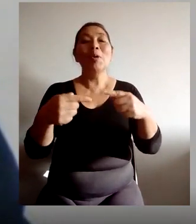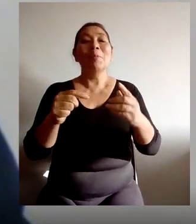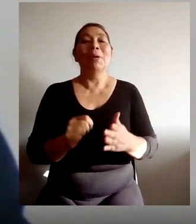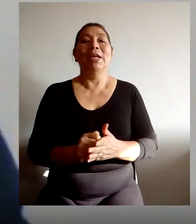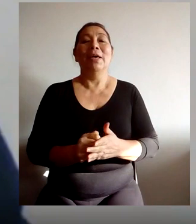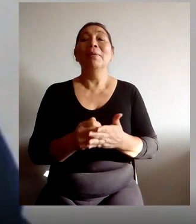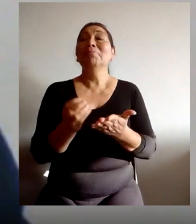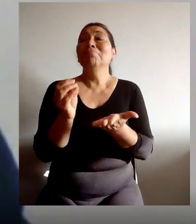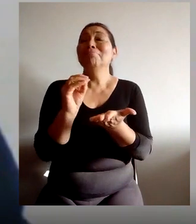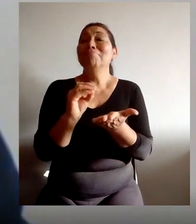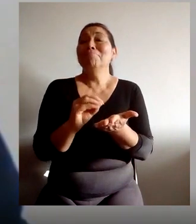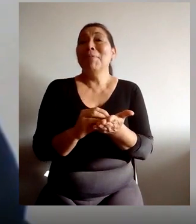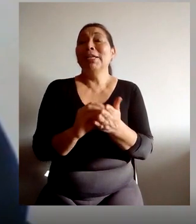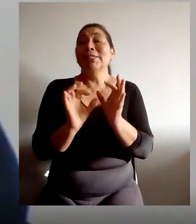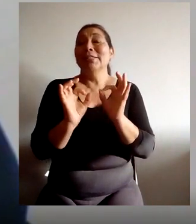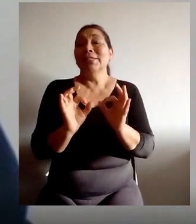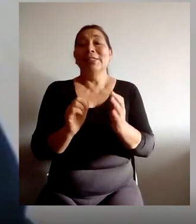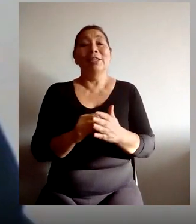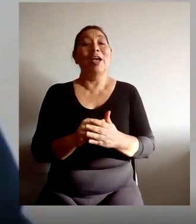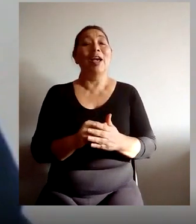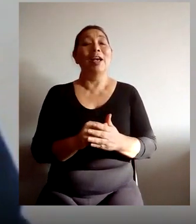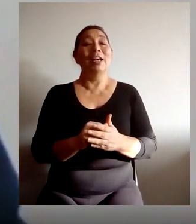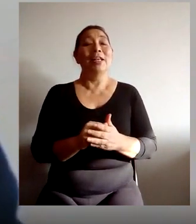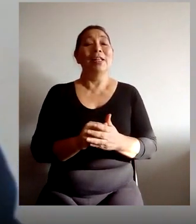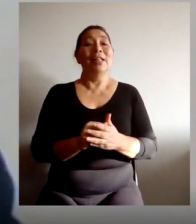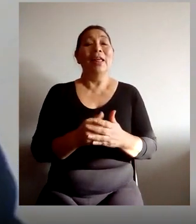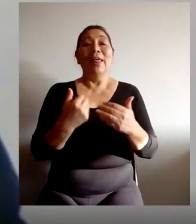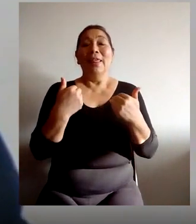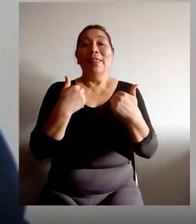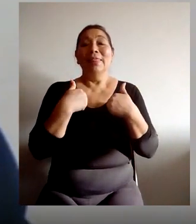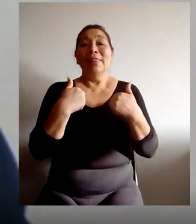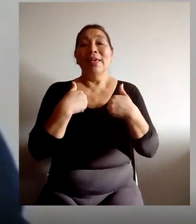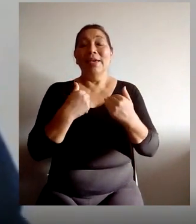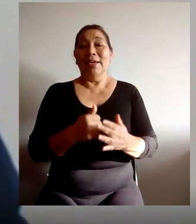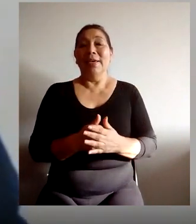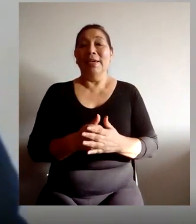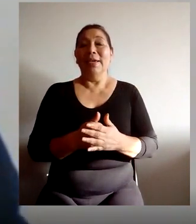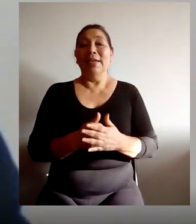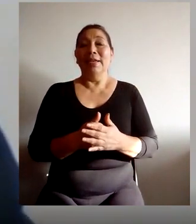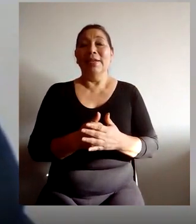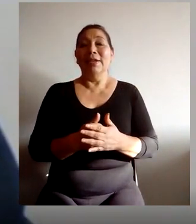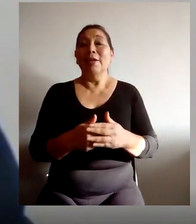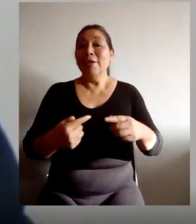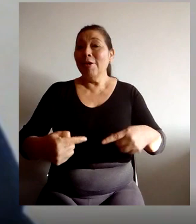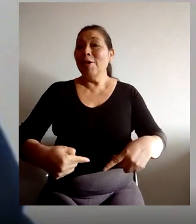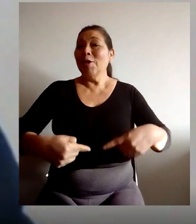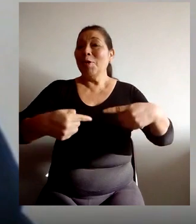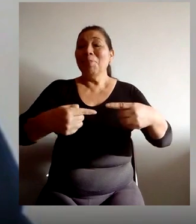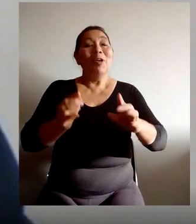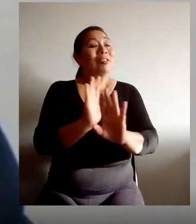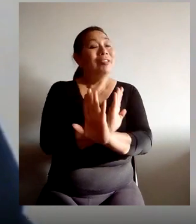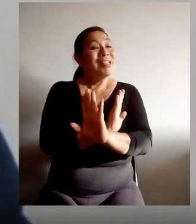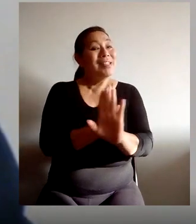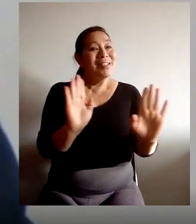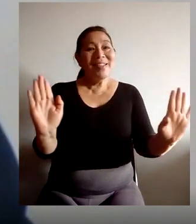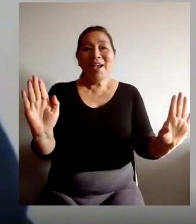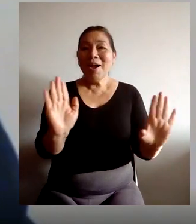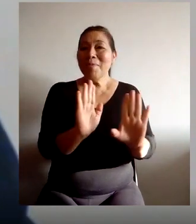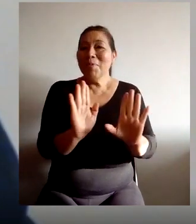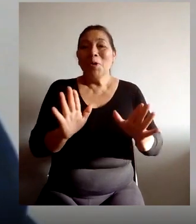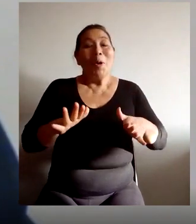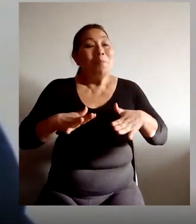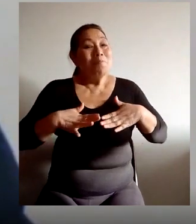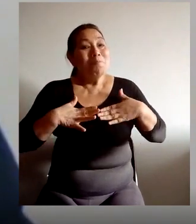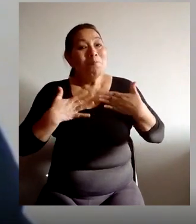no tiene estas competencias, tampoco ha podido recibir el entrenamiento y entonces no se puede